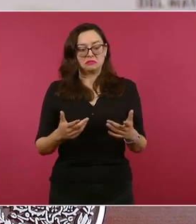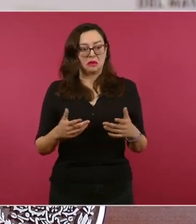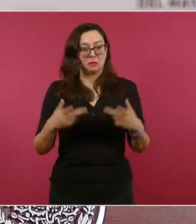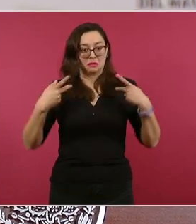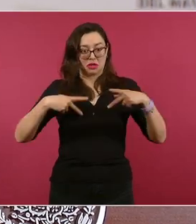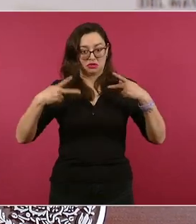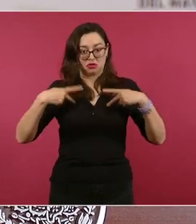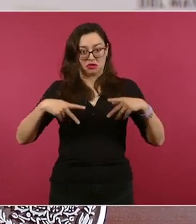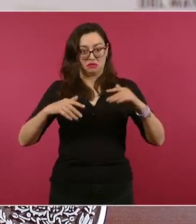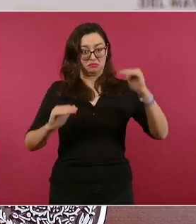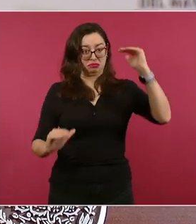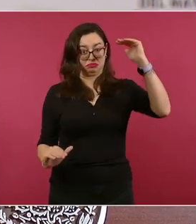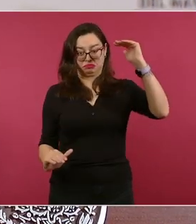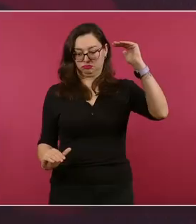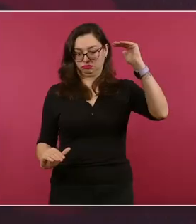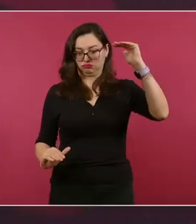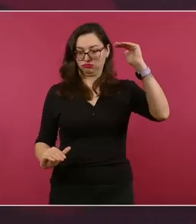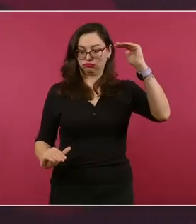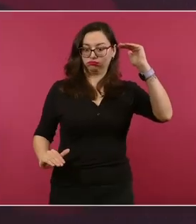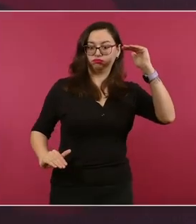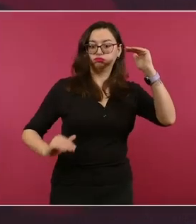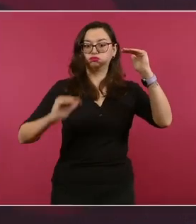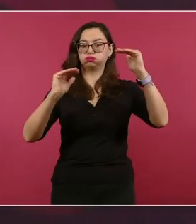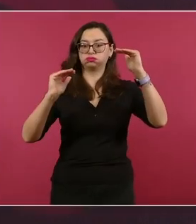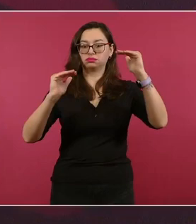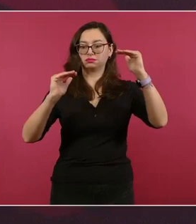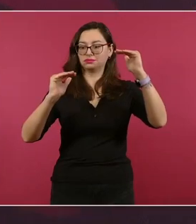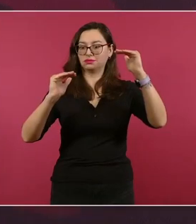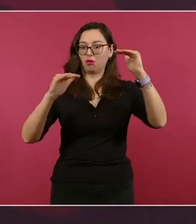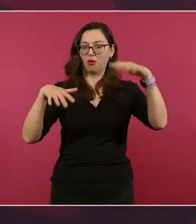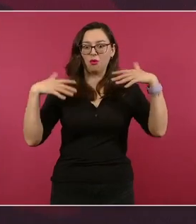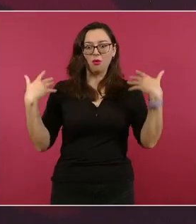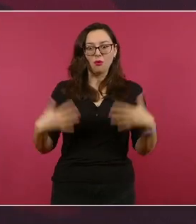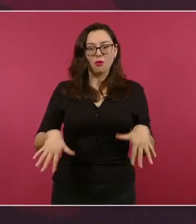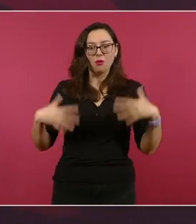como no sucedía en décadas.